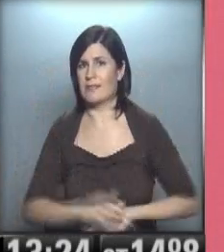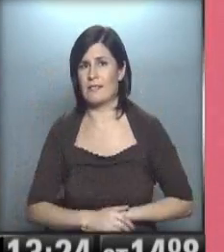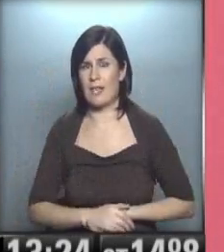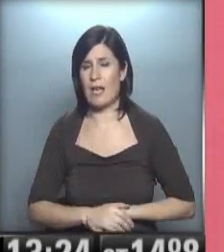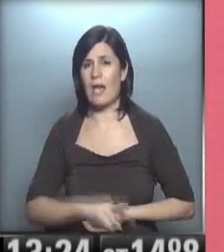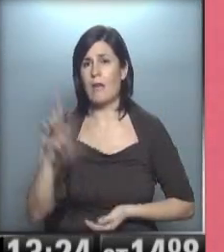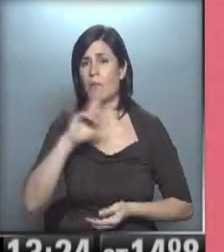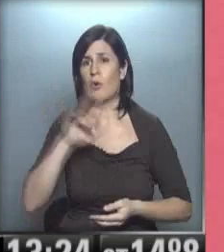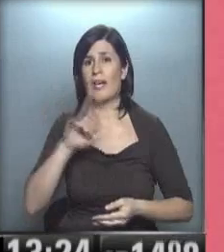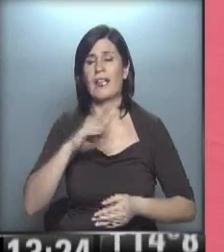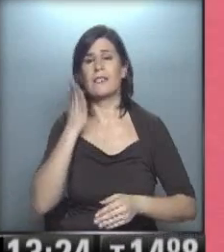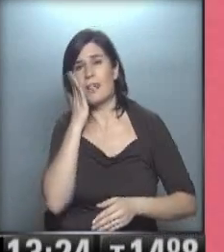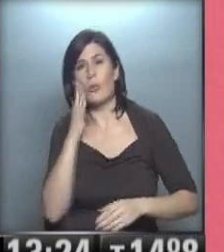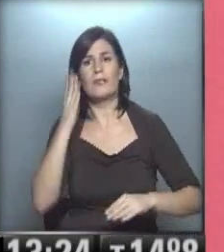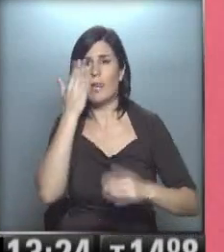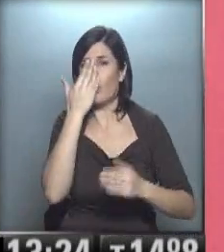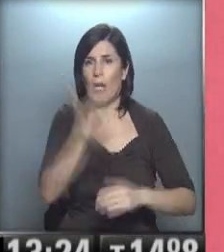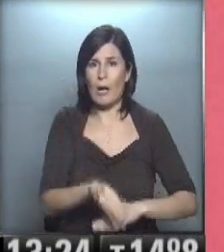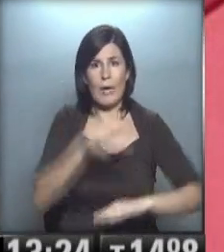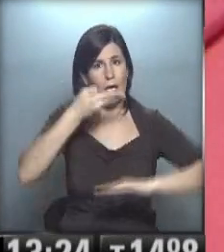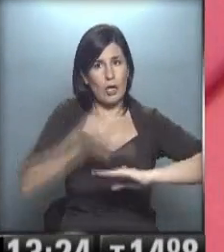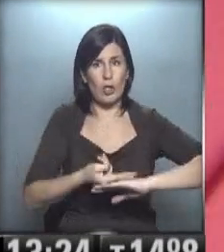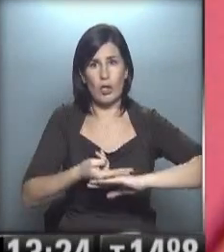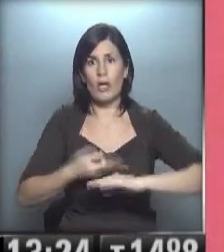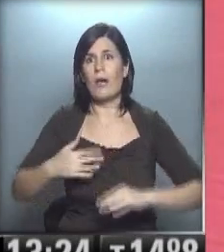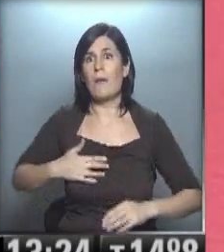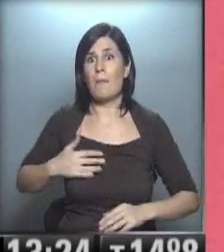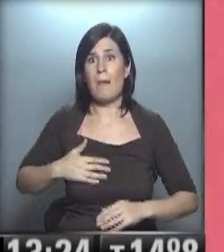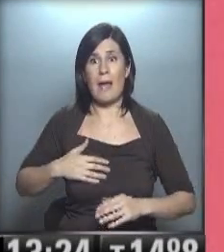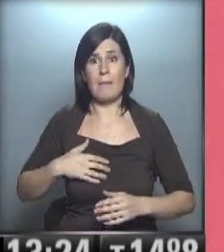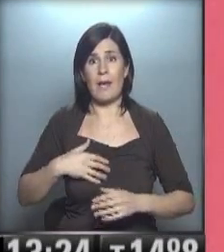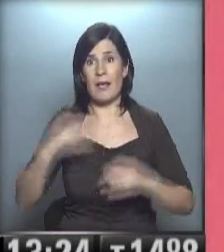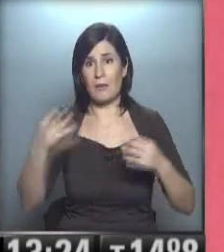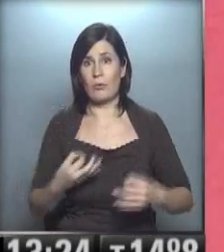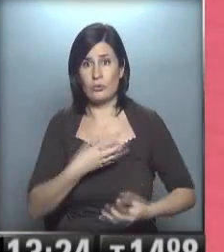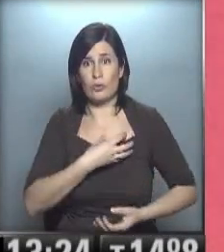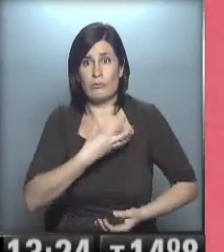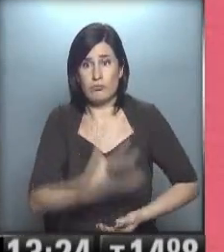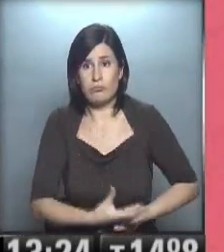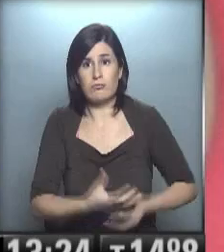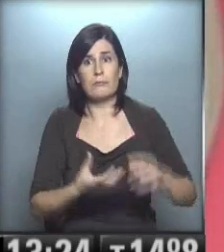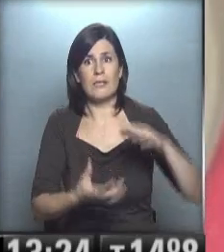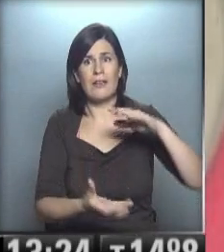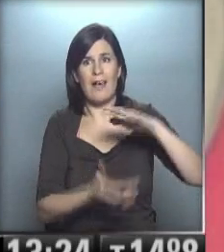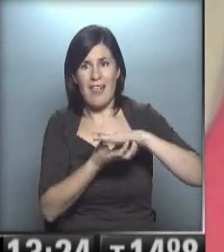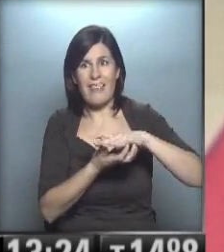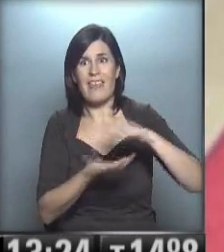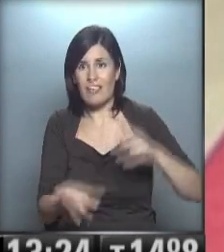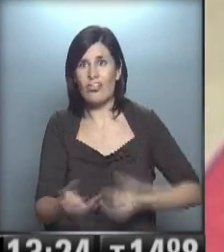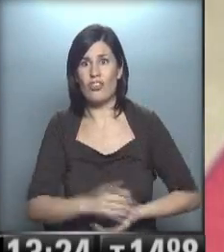boca abajo una mamá según del lado que se acueste la mamá va a estar en una misma posición que la resonancia